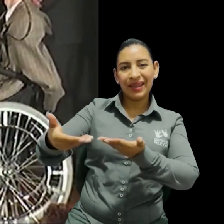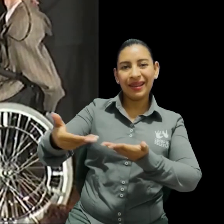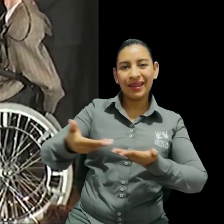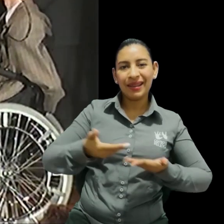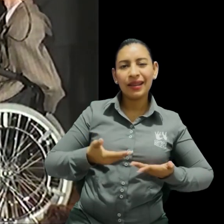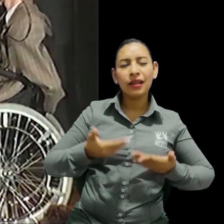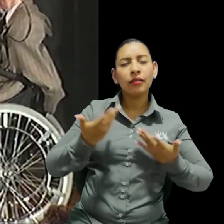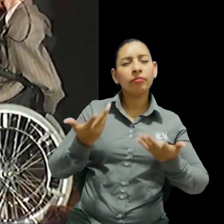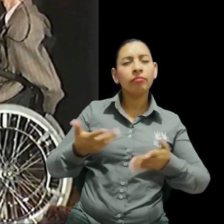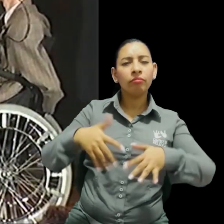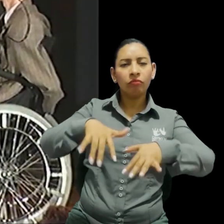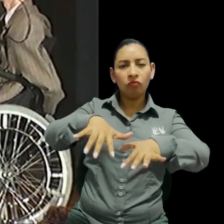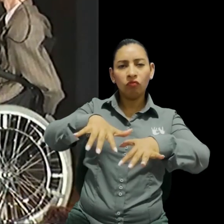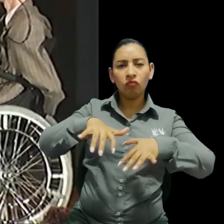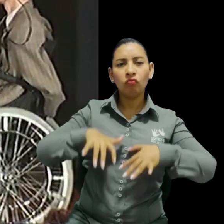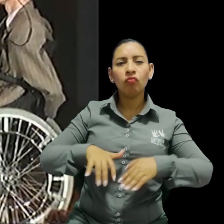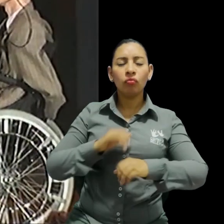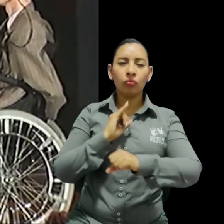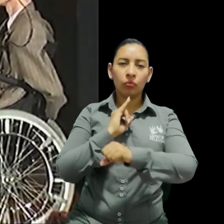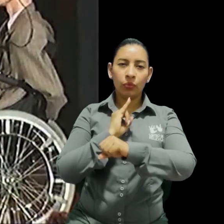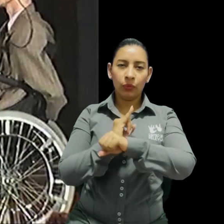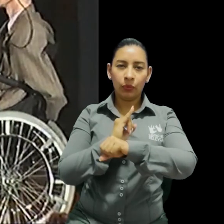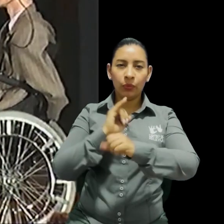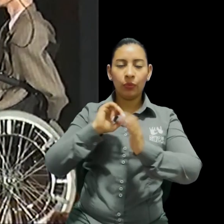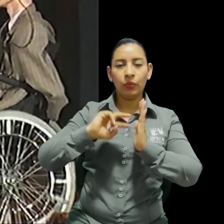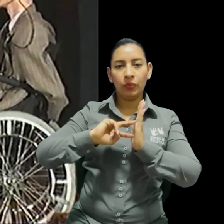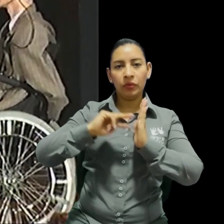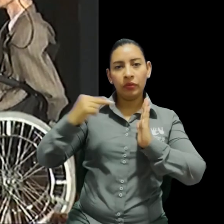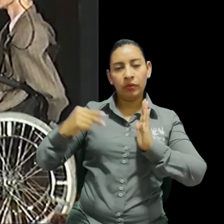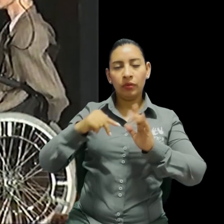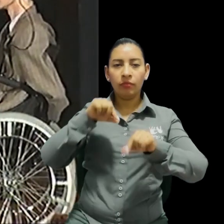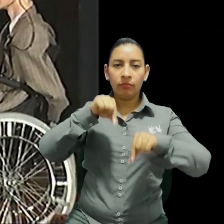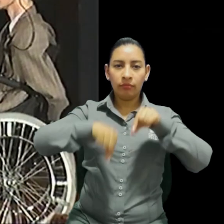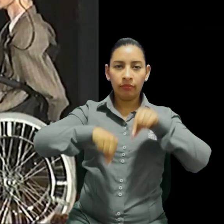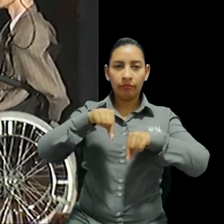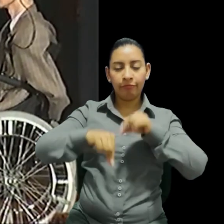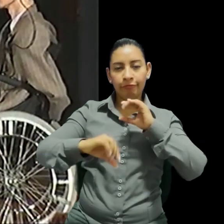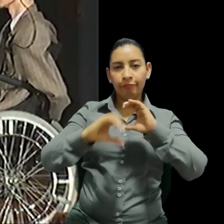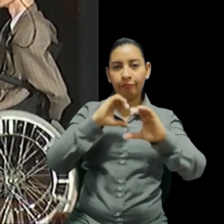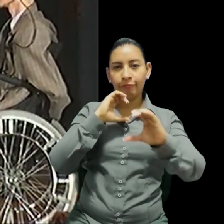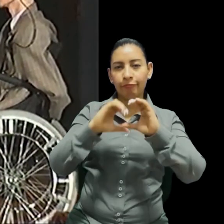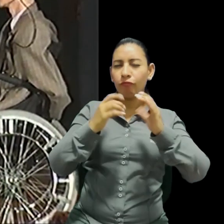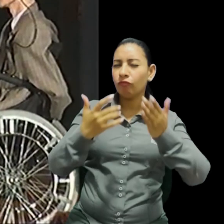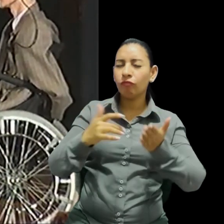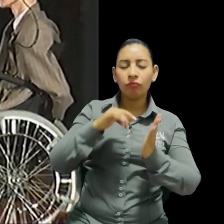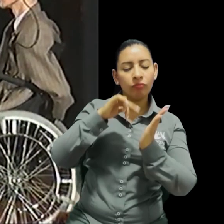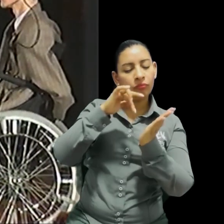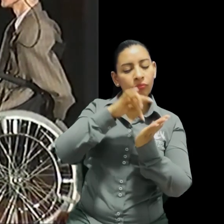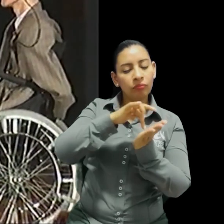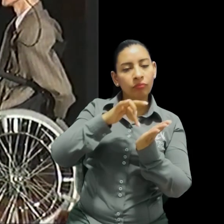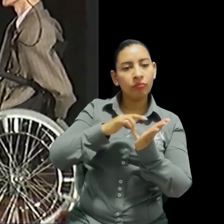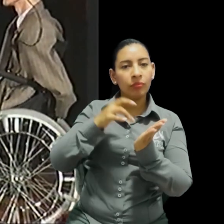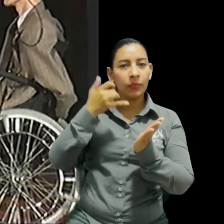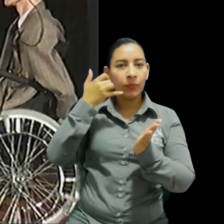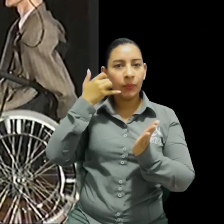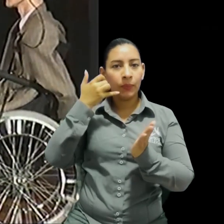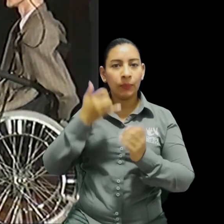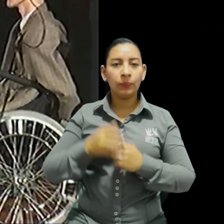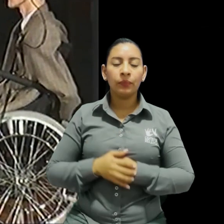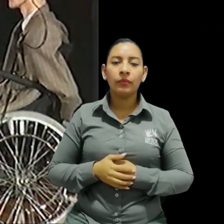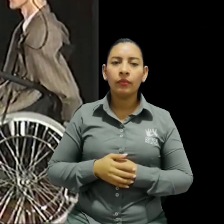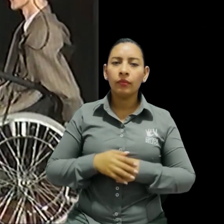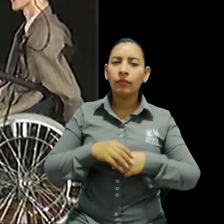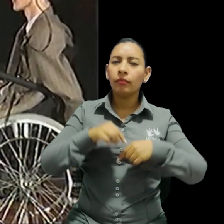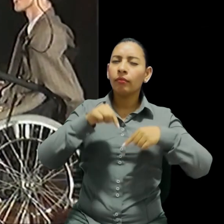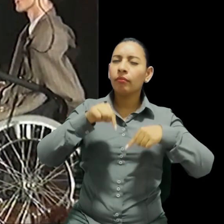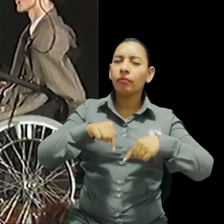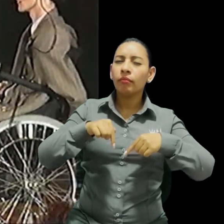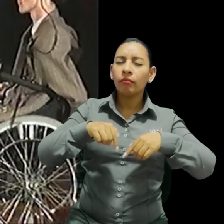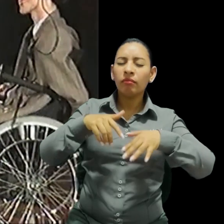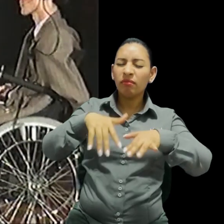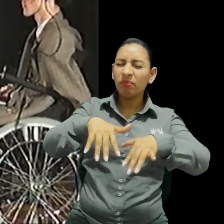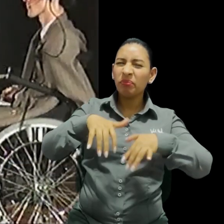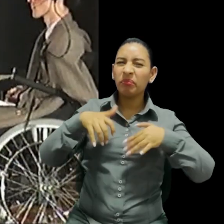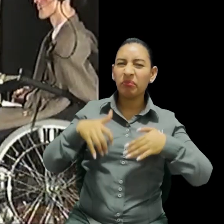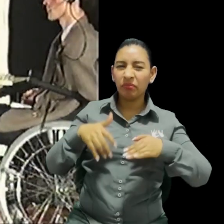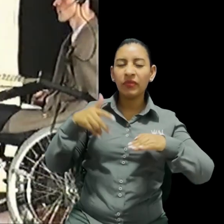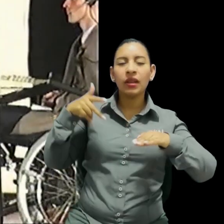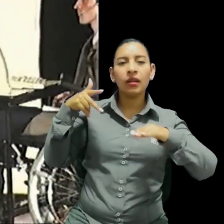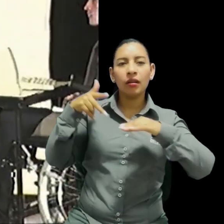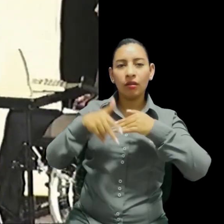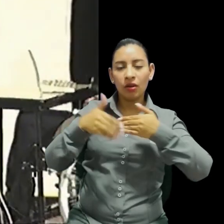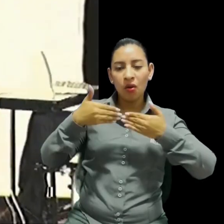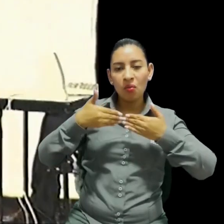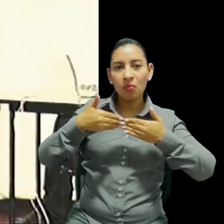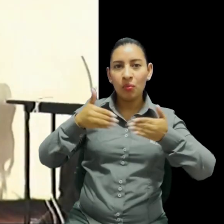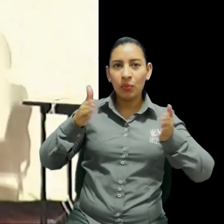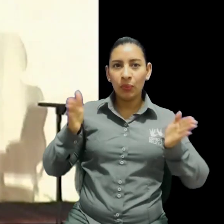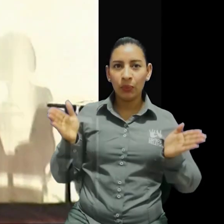Bienvenida al auditorio del Instituto Tecnológico de Electrónica y Comunicaciones de Telecom. A este, el acto de